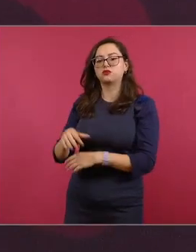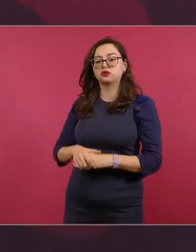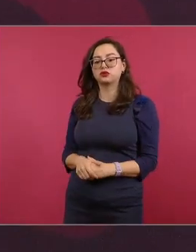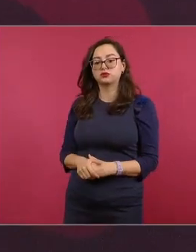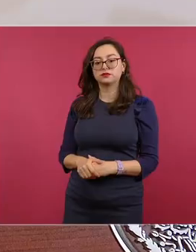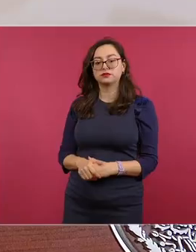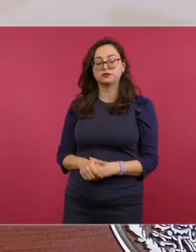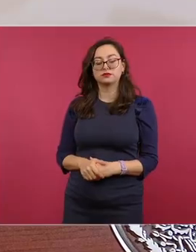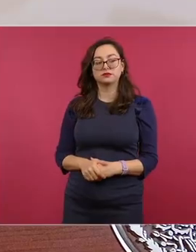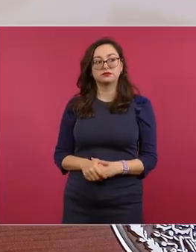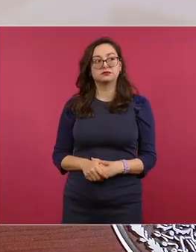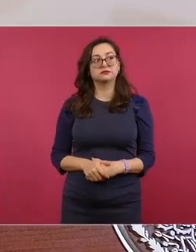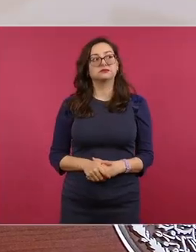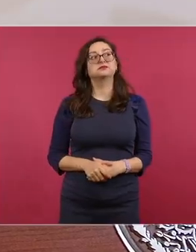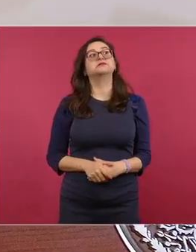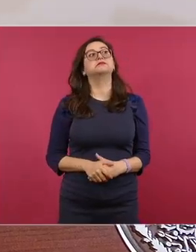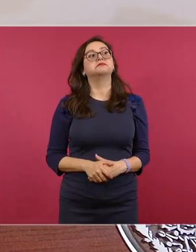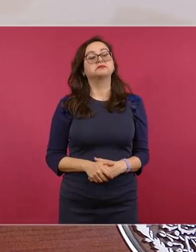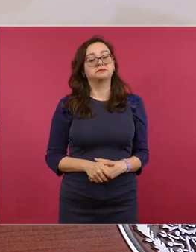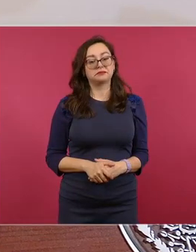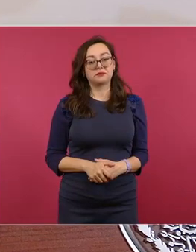pudieran entrar a México.